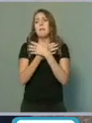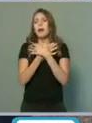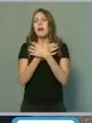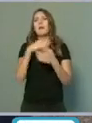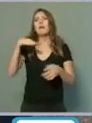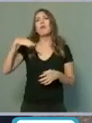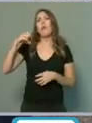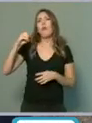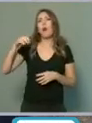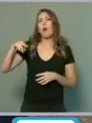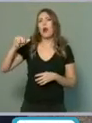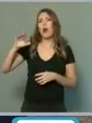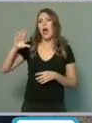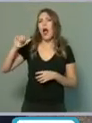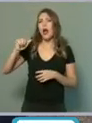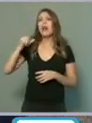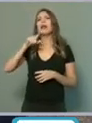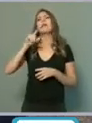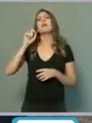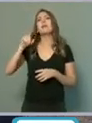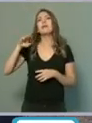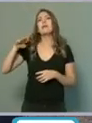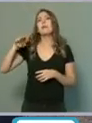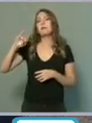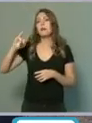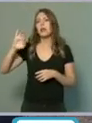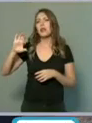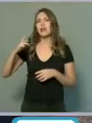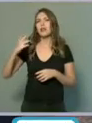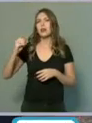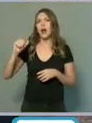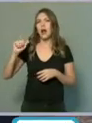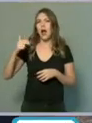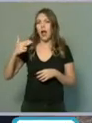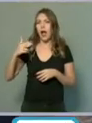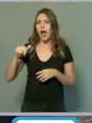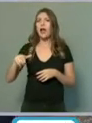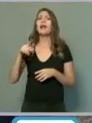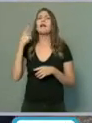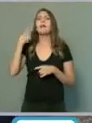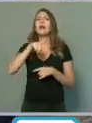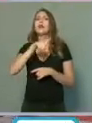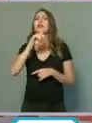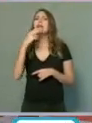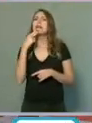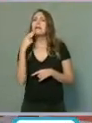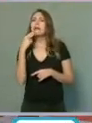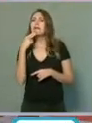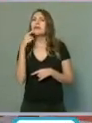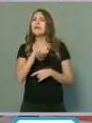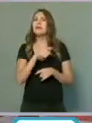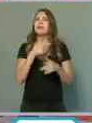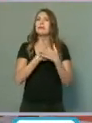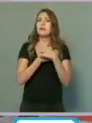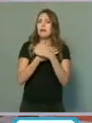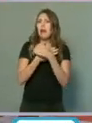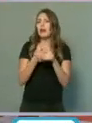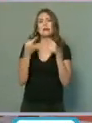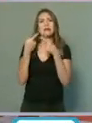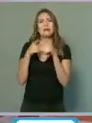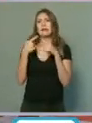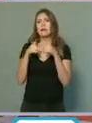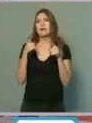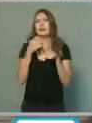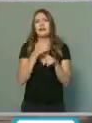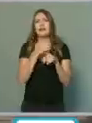Valle de Bravo, pero ¿cuál es el aporte que tienen las mariposas, cualquiera que sea su especie,